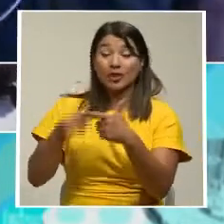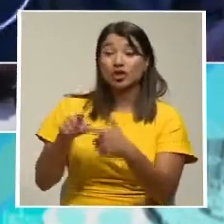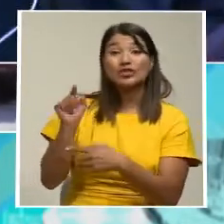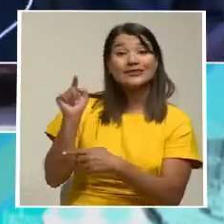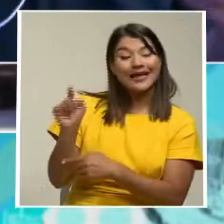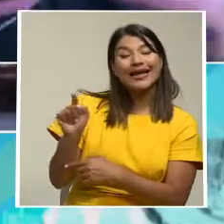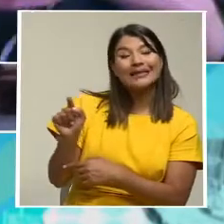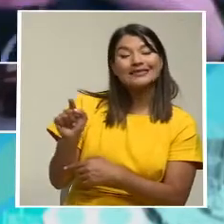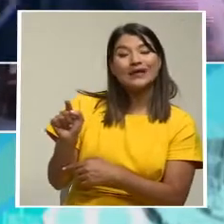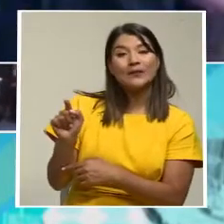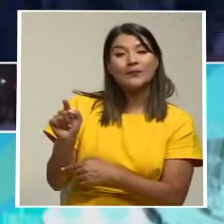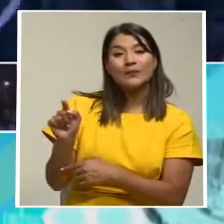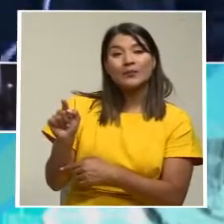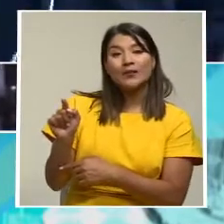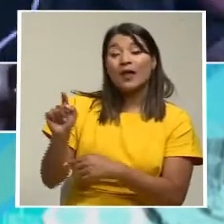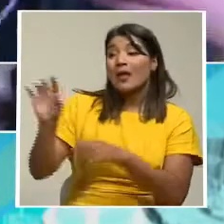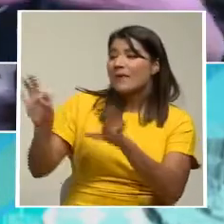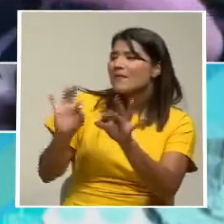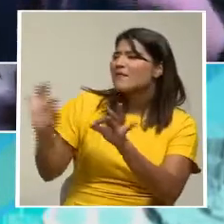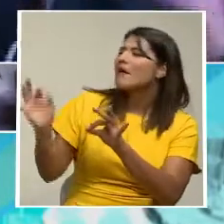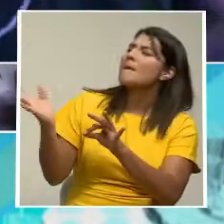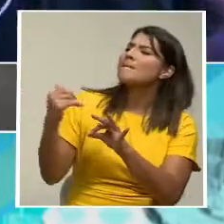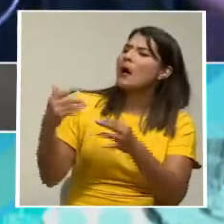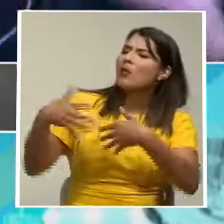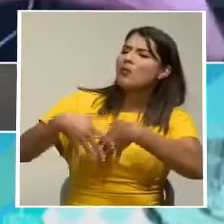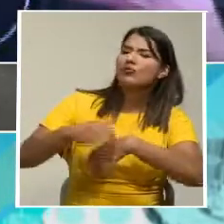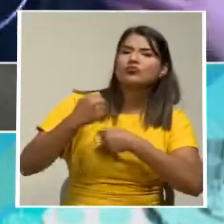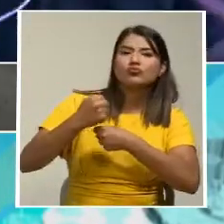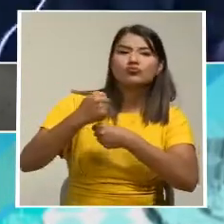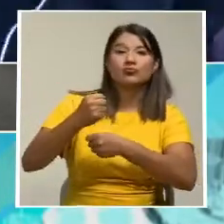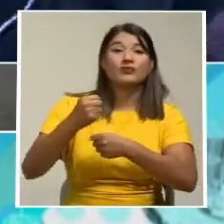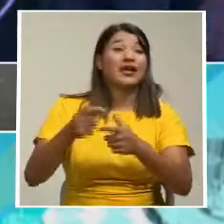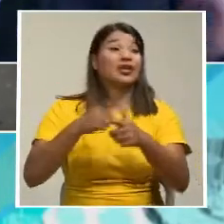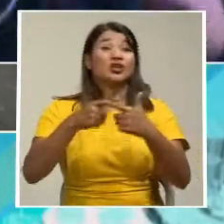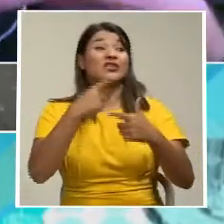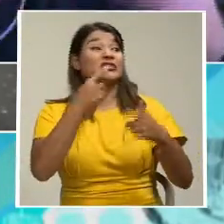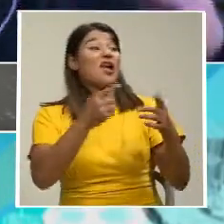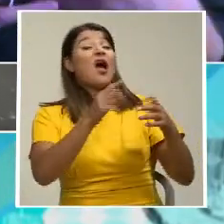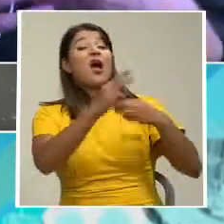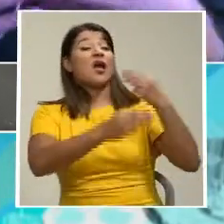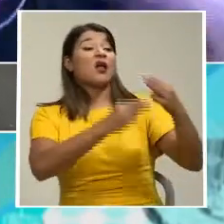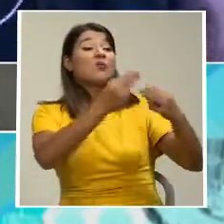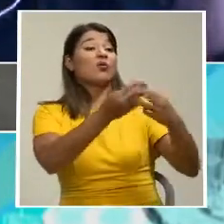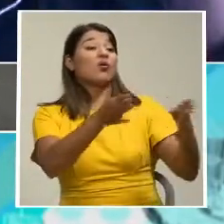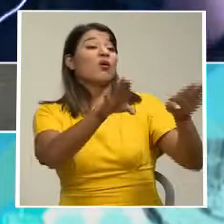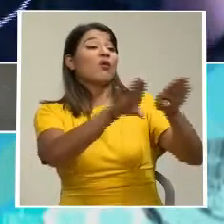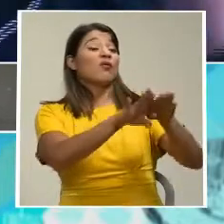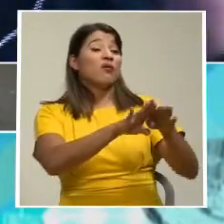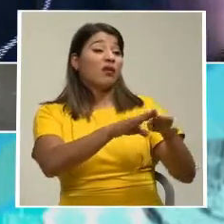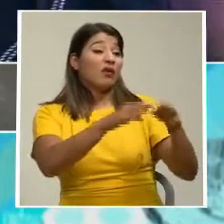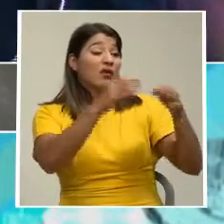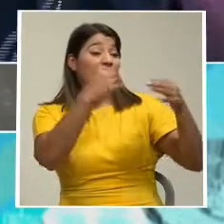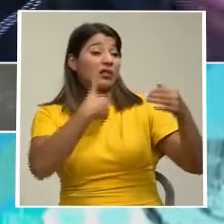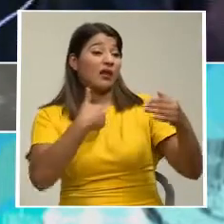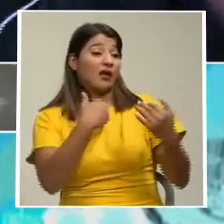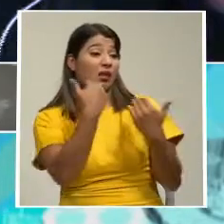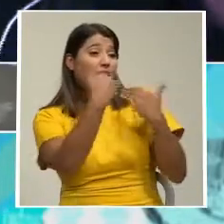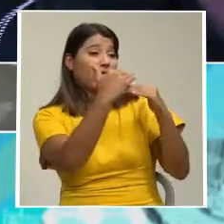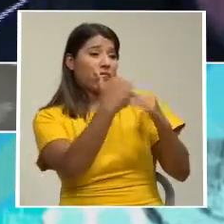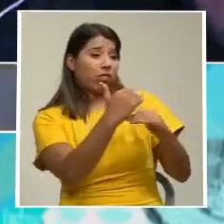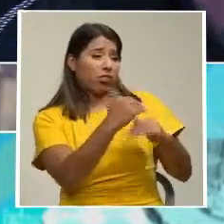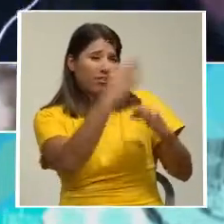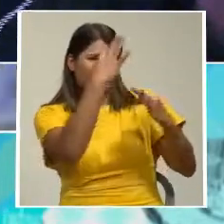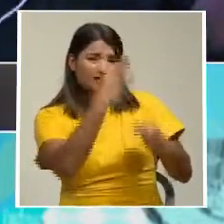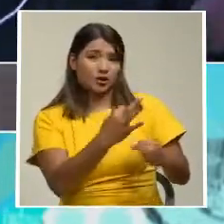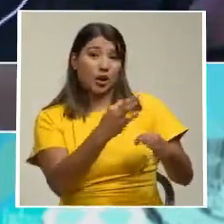hace esto, dice, empiezan a negar, mientras el mundo se está cerrando, mientras el mundo está tomando medidas de urgencia, contingencias muy fuertes, esta